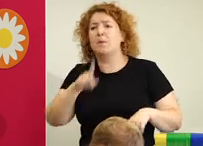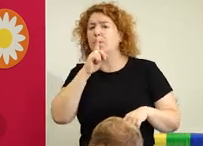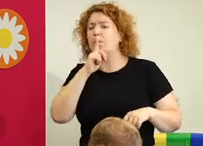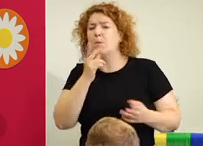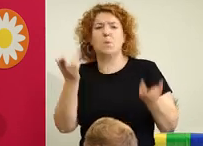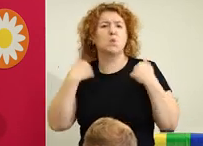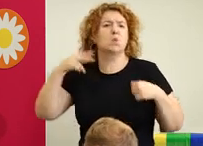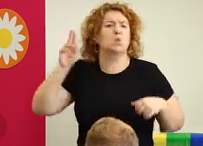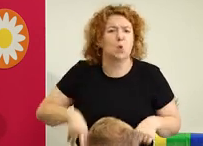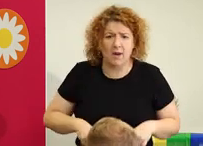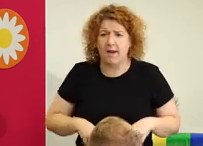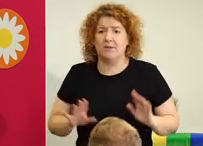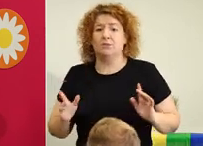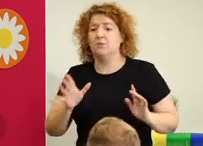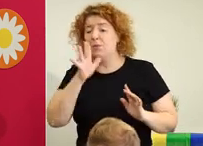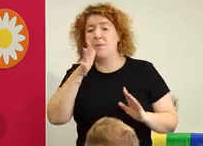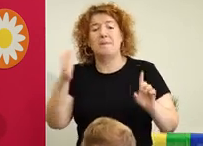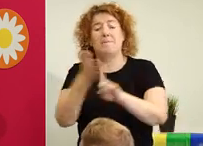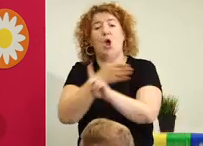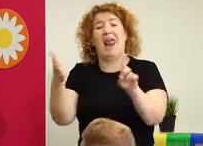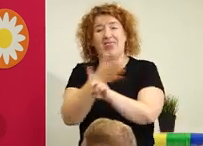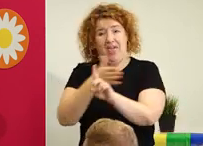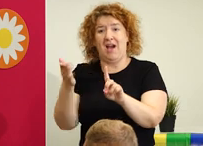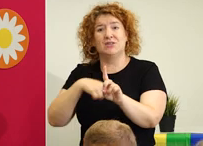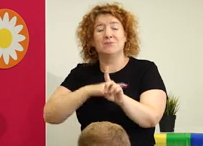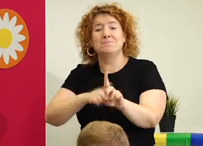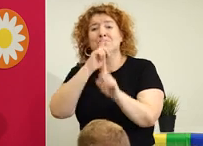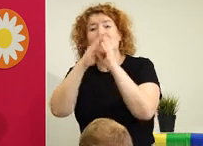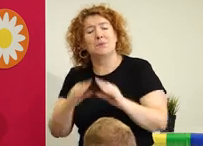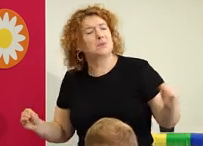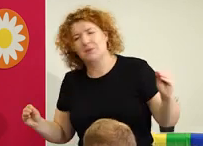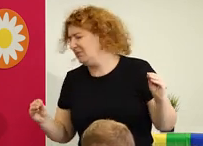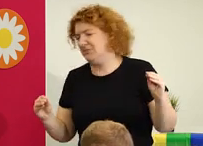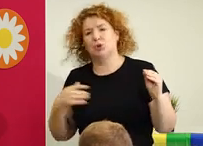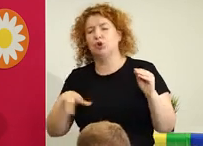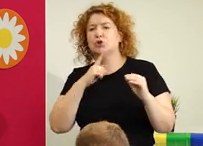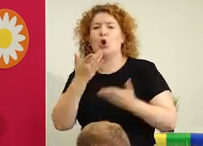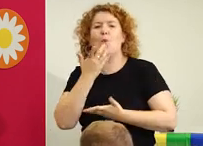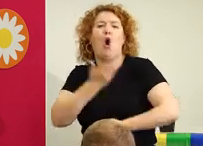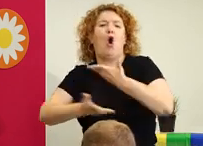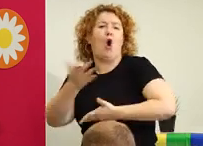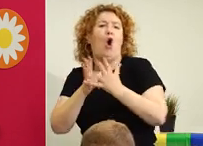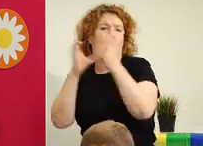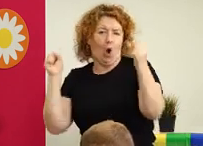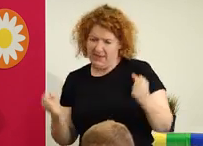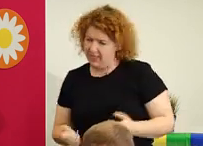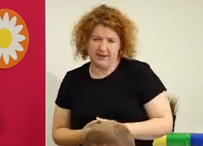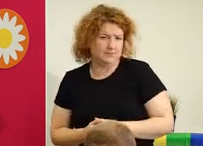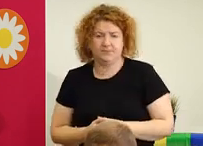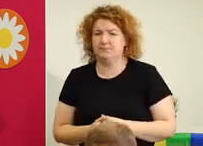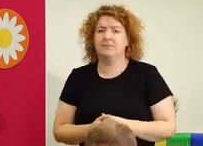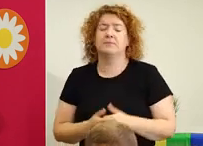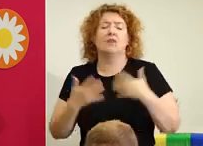silencio. El silencio es cómplice de la violencia machista, el silencio es cómplice de los agresores, y yo creo que además